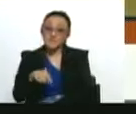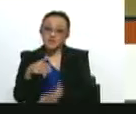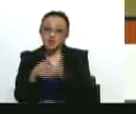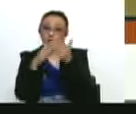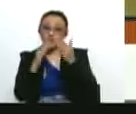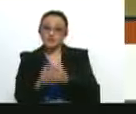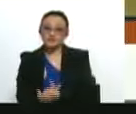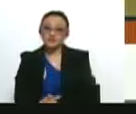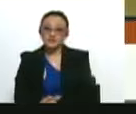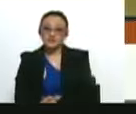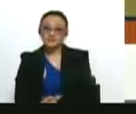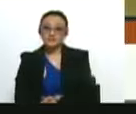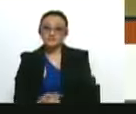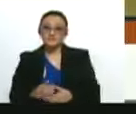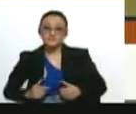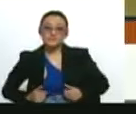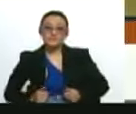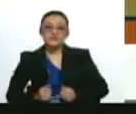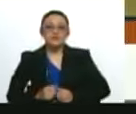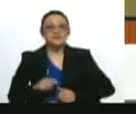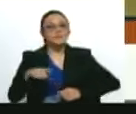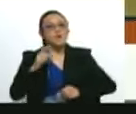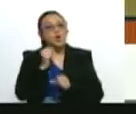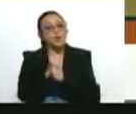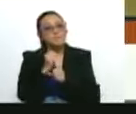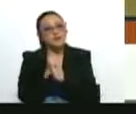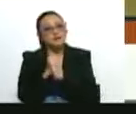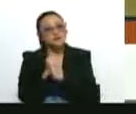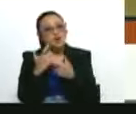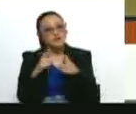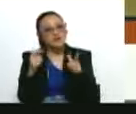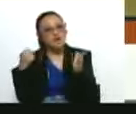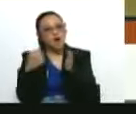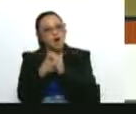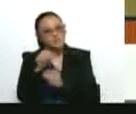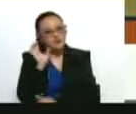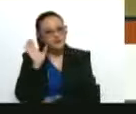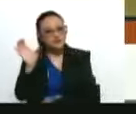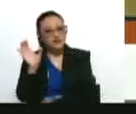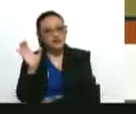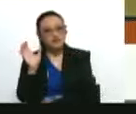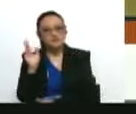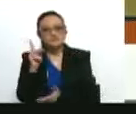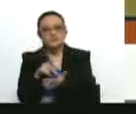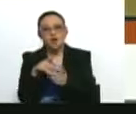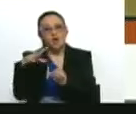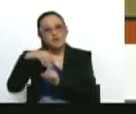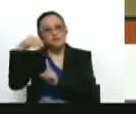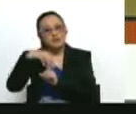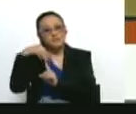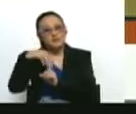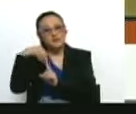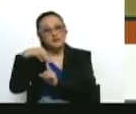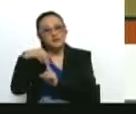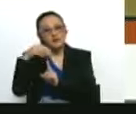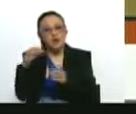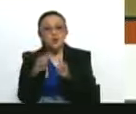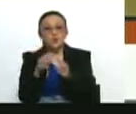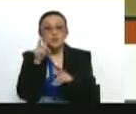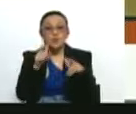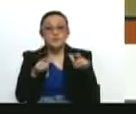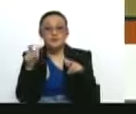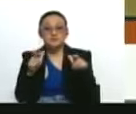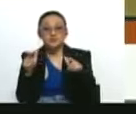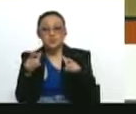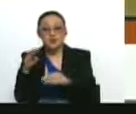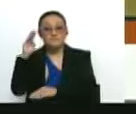Después vinieron Operación Libertad, golpe de Estado, se fueron para el distrito de Altamira, un grupo de personas